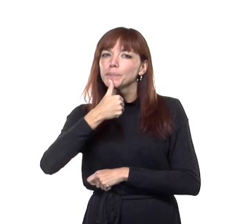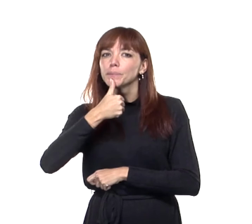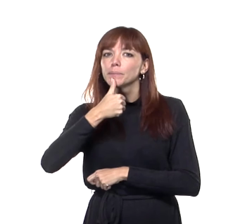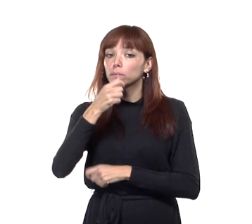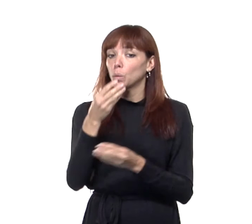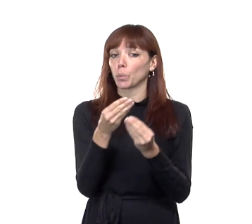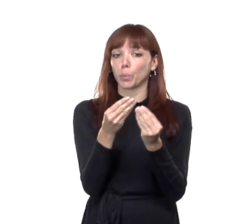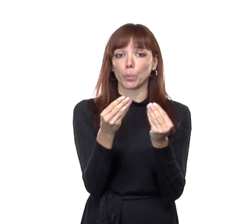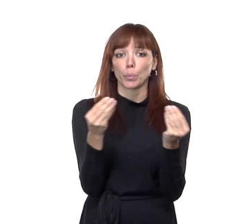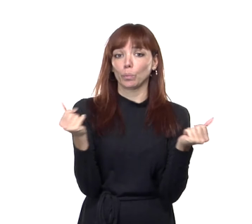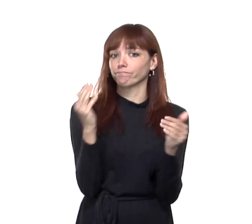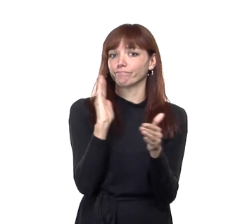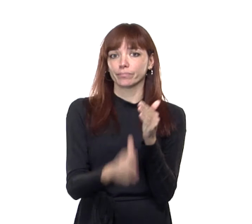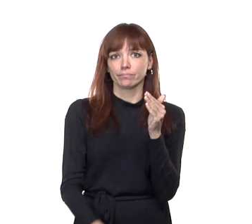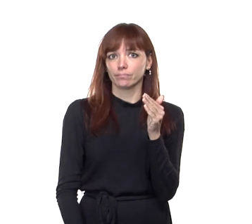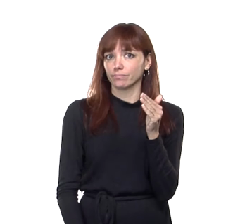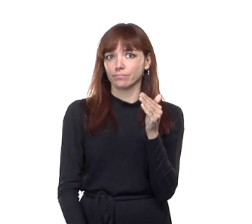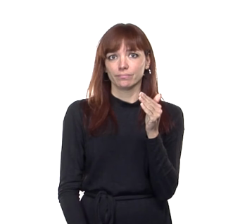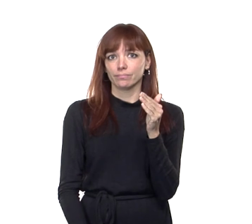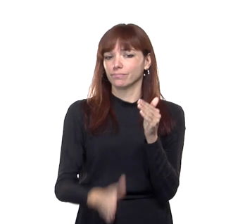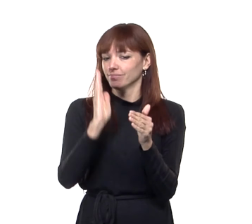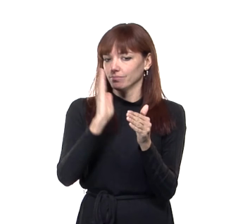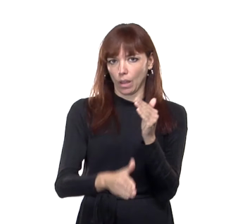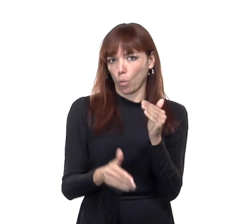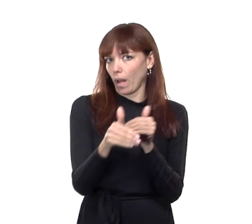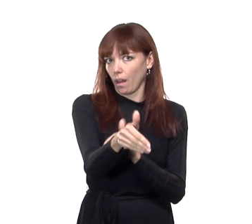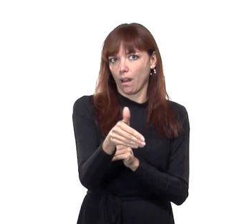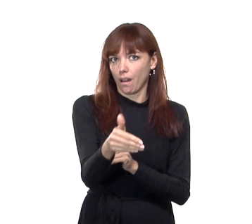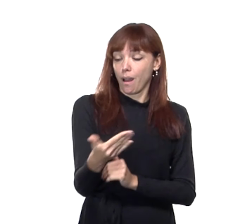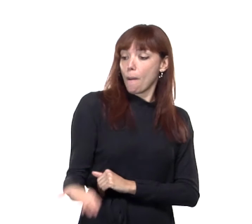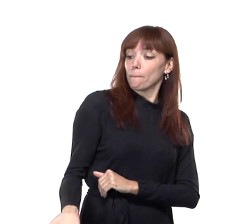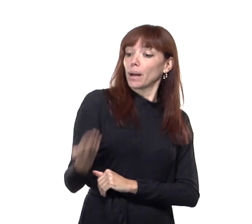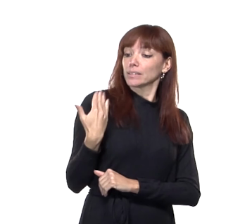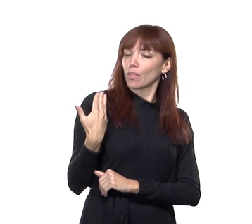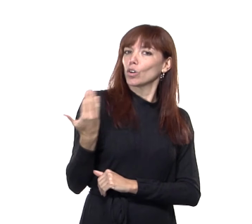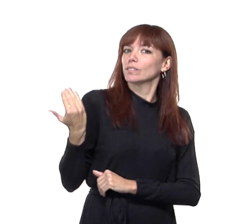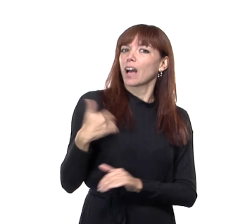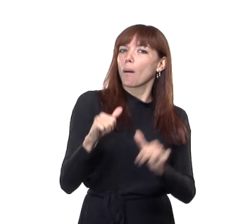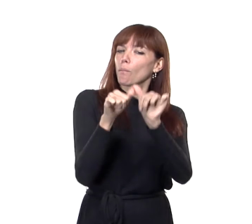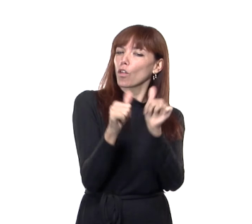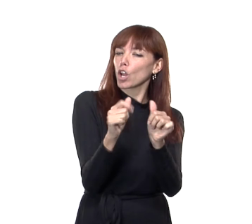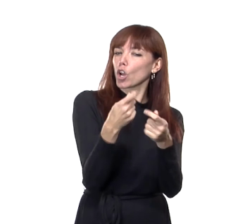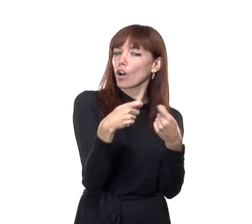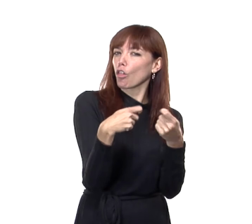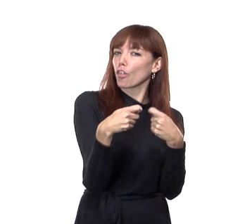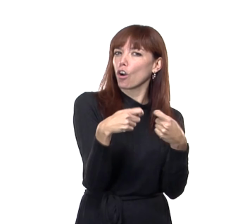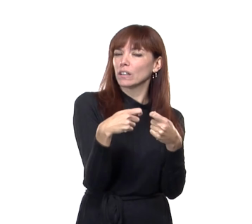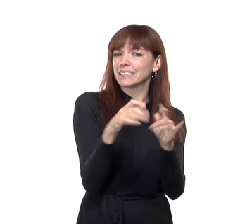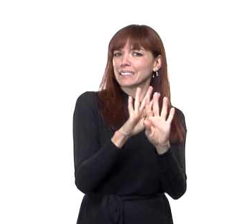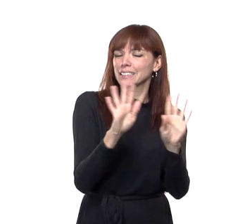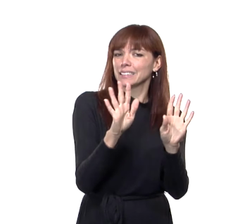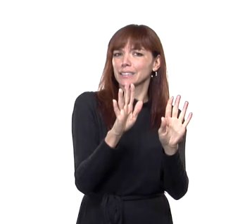porque es demasiado tóxico y en el pasado hemos acabado con otros modelos de negocio que eran demasiado tóxicos para la sociedad tarde o temprano nos